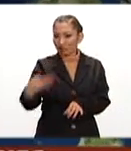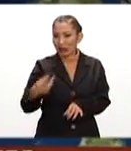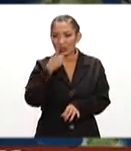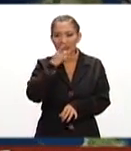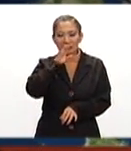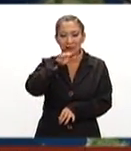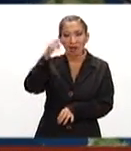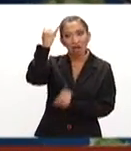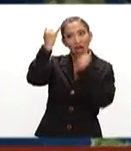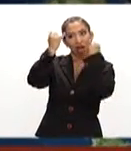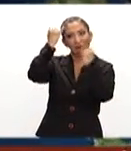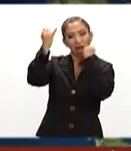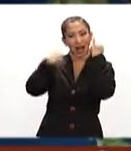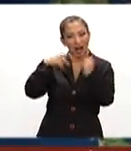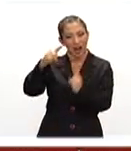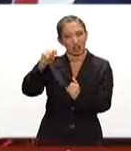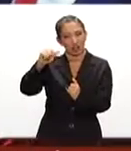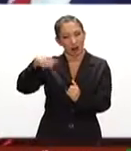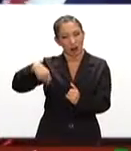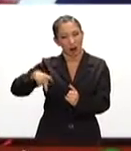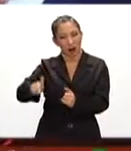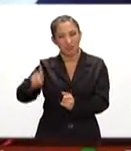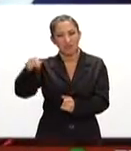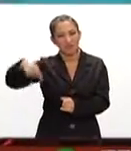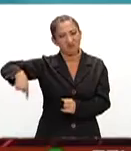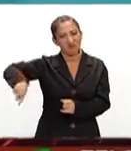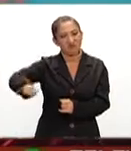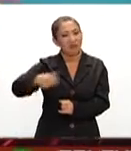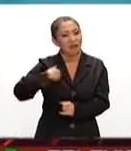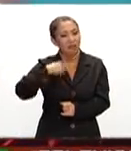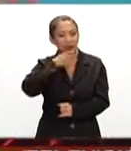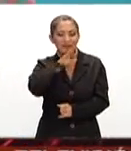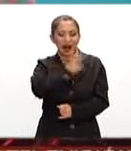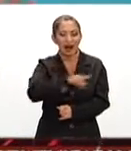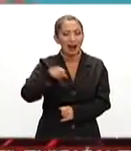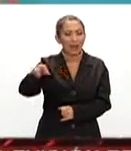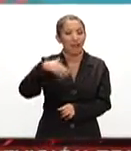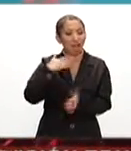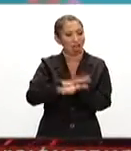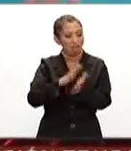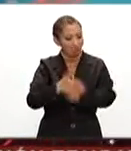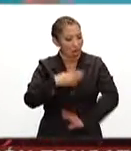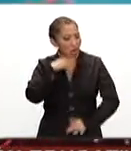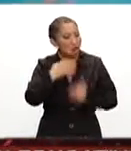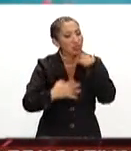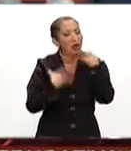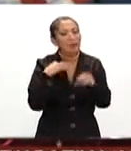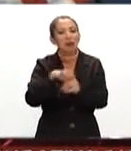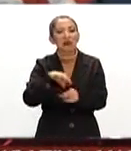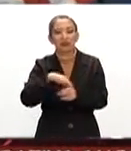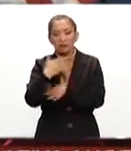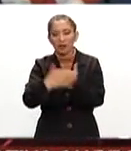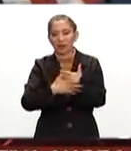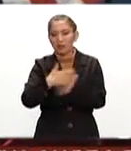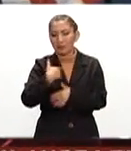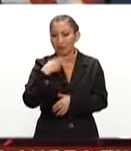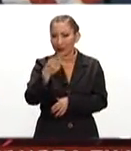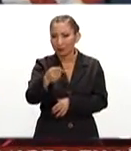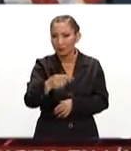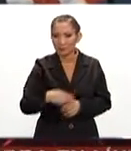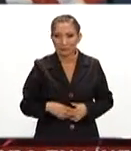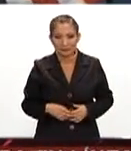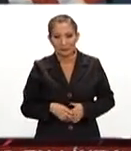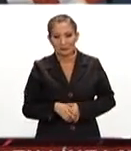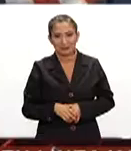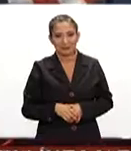condenó las suposiciones del candidato republicano a la Casa Blanca, Donald Trump, sobre un fraude electoral durante los comicios del próximo noviembre.